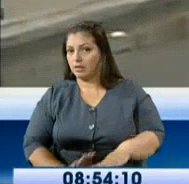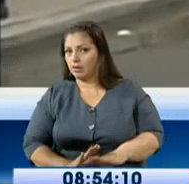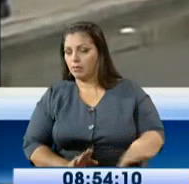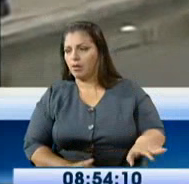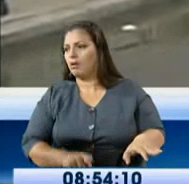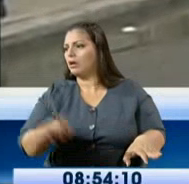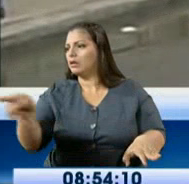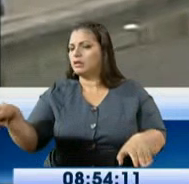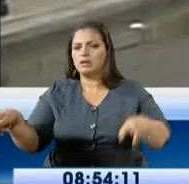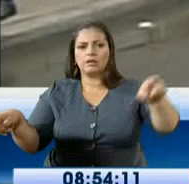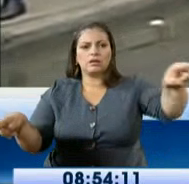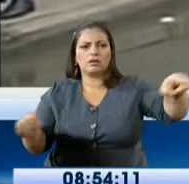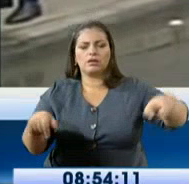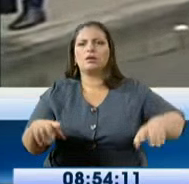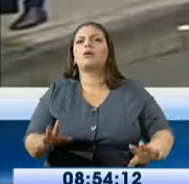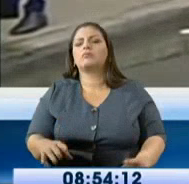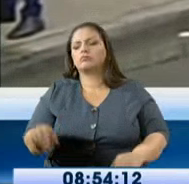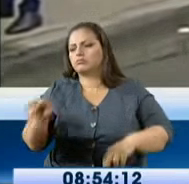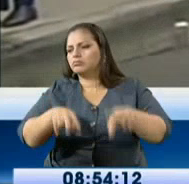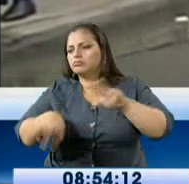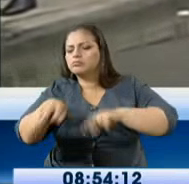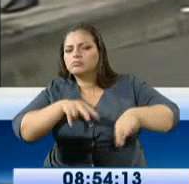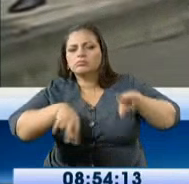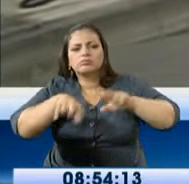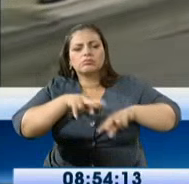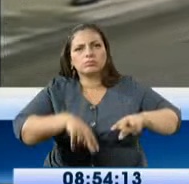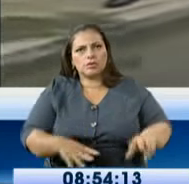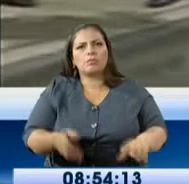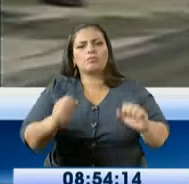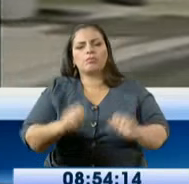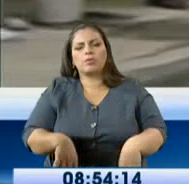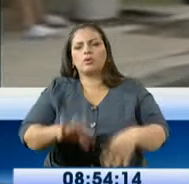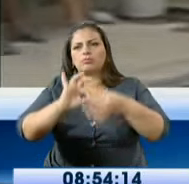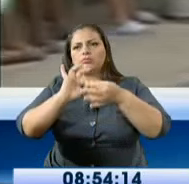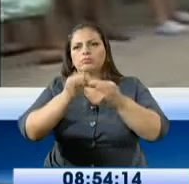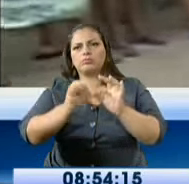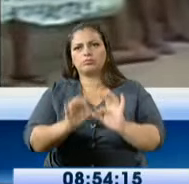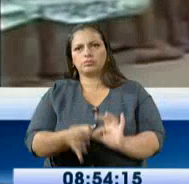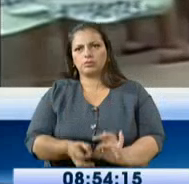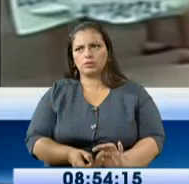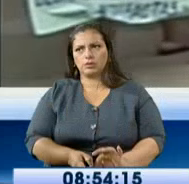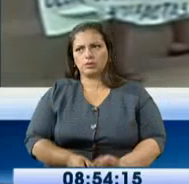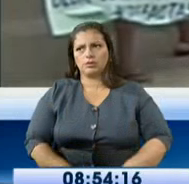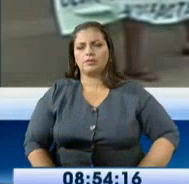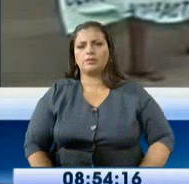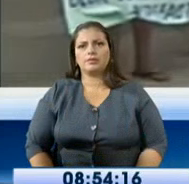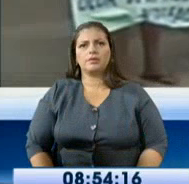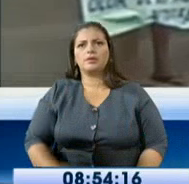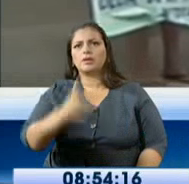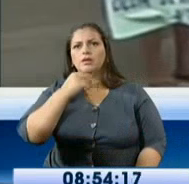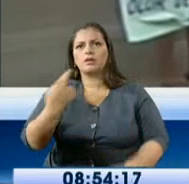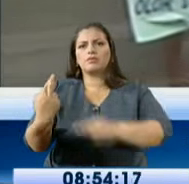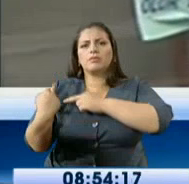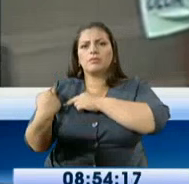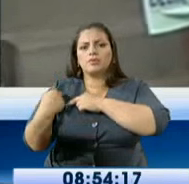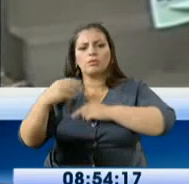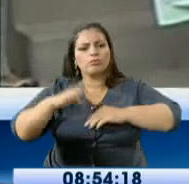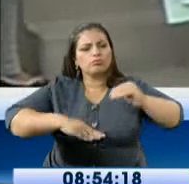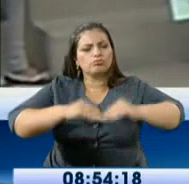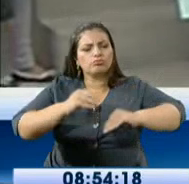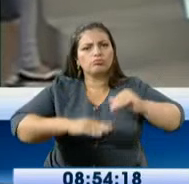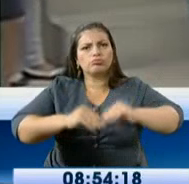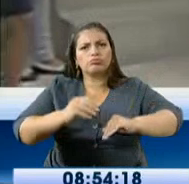las reparaciones convenientes. Es importante señalar que esta es una obra relativamente nueva, no fue construida por Interagua, fue construida por EMAPAC.